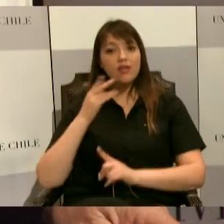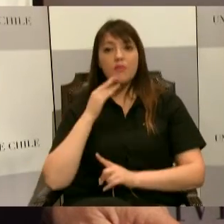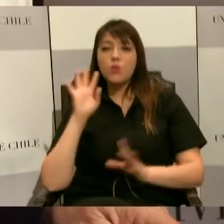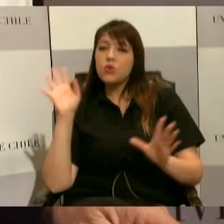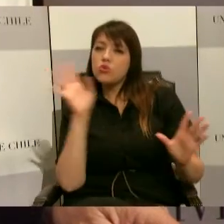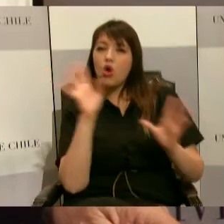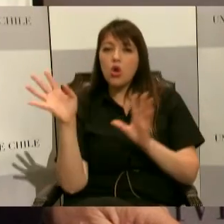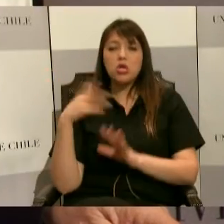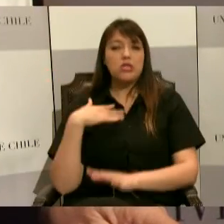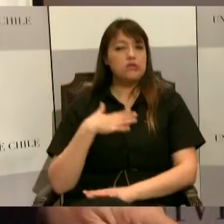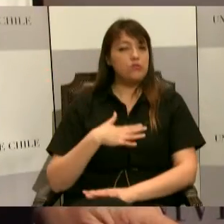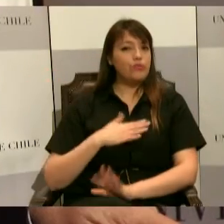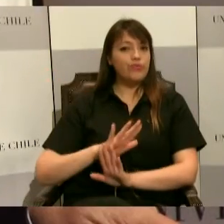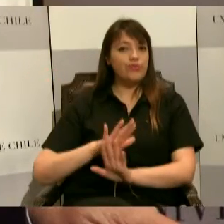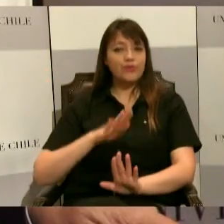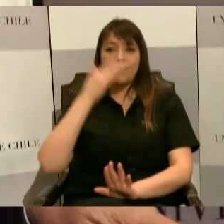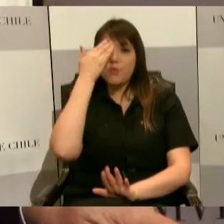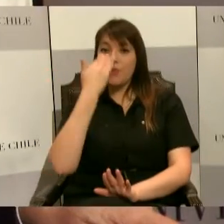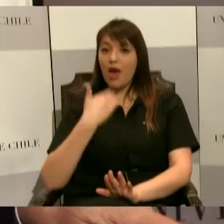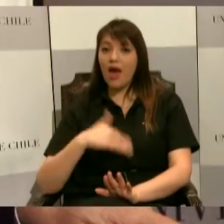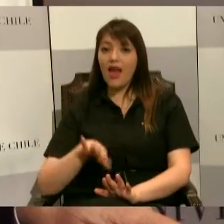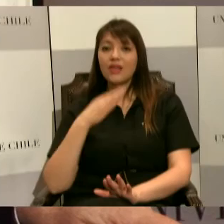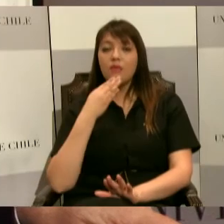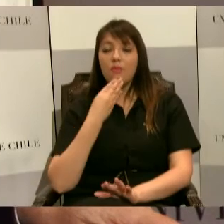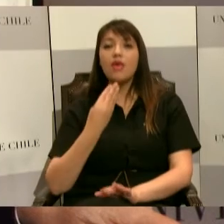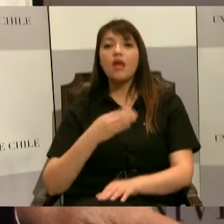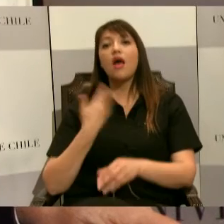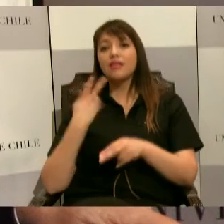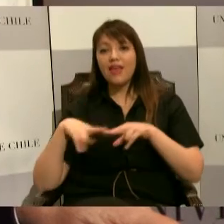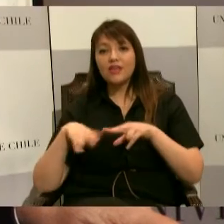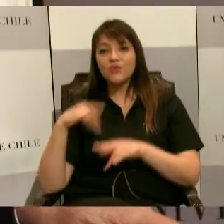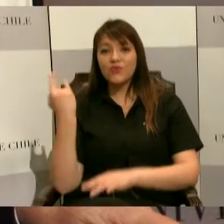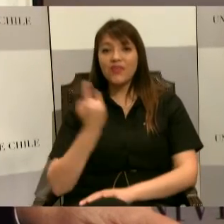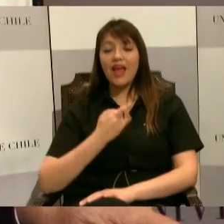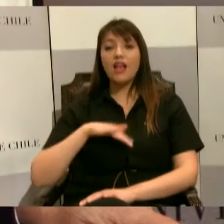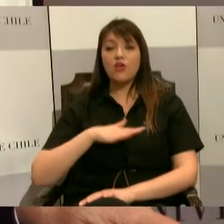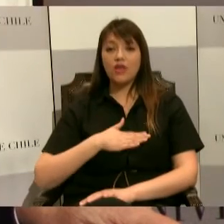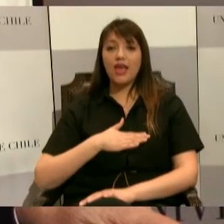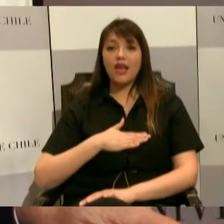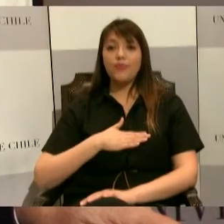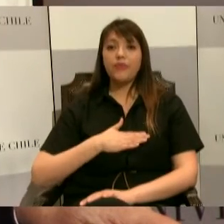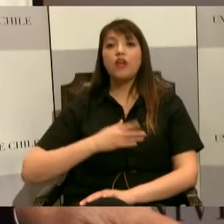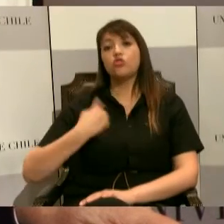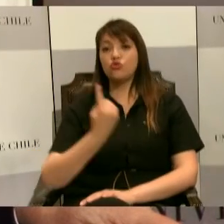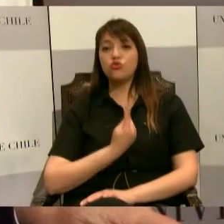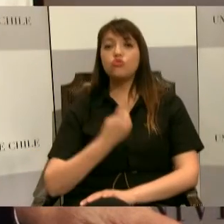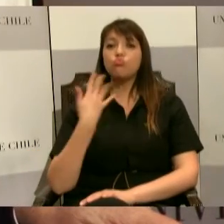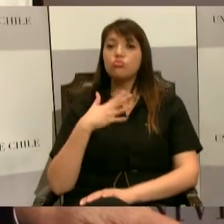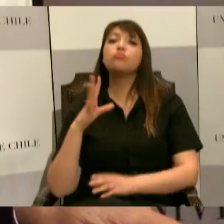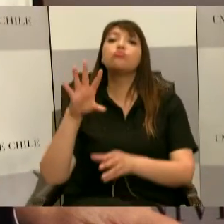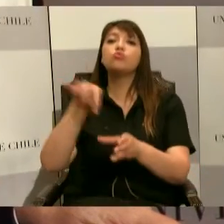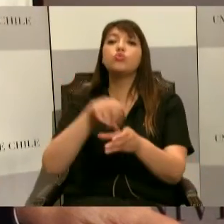entorno hostil. Además de la excelencia, lo que define a nuestra universidad es su